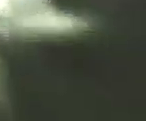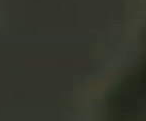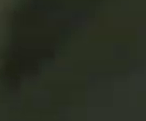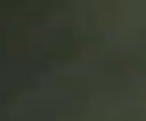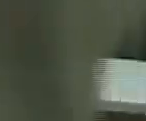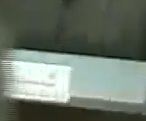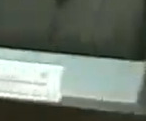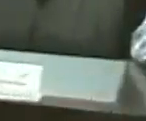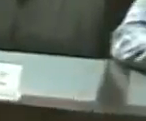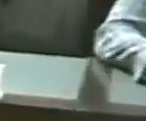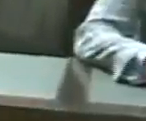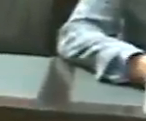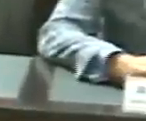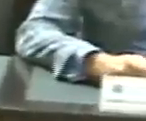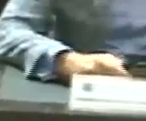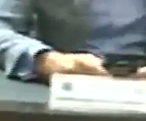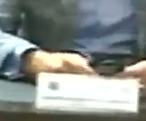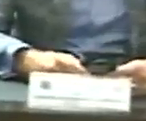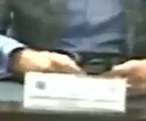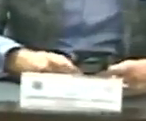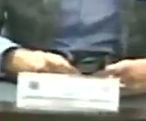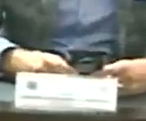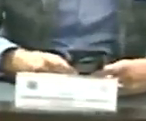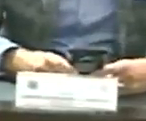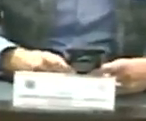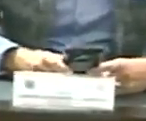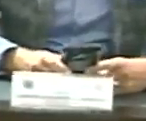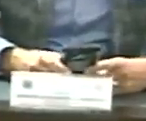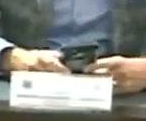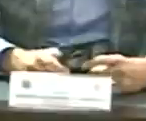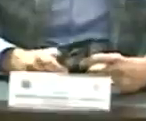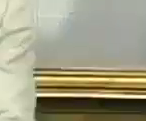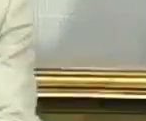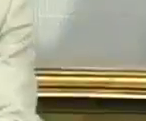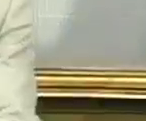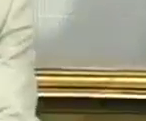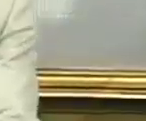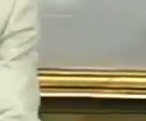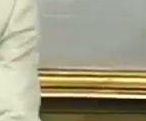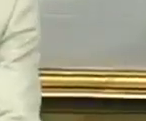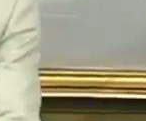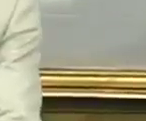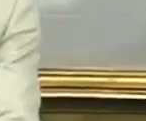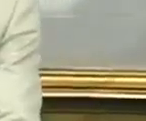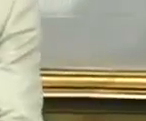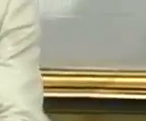reto. Escuchemos palabra de lo que surge desde esta honorable Asamblea Nacional. Se abre la sesión.